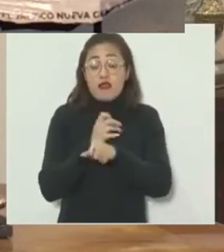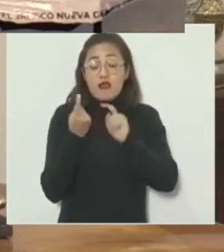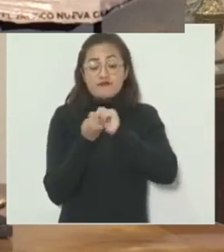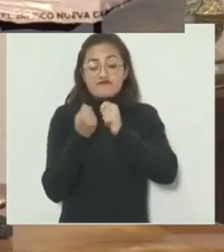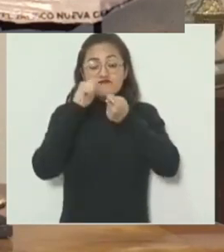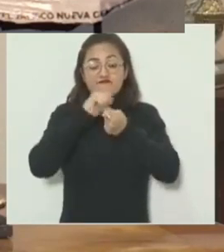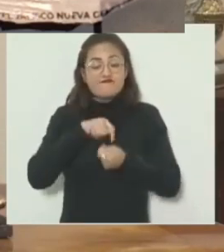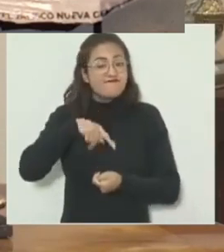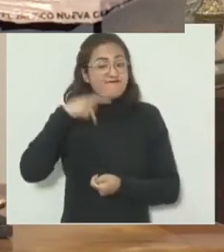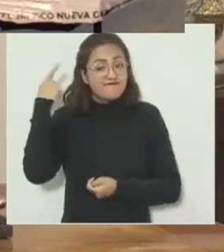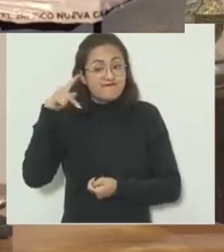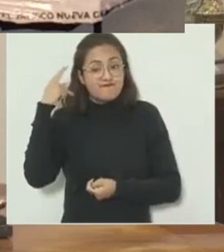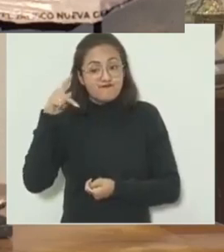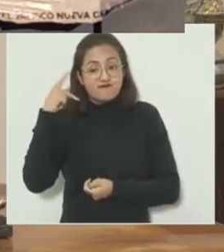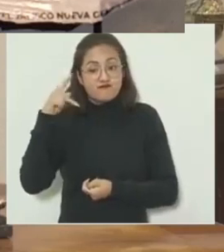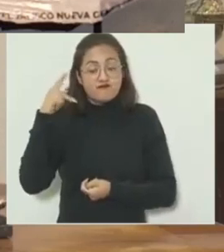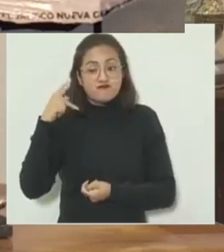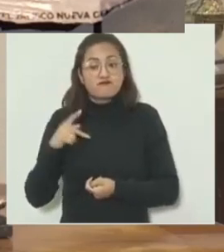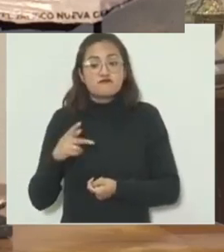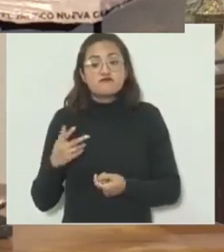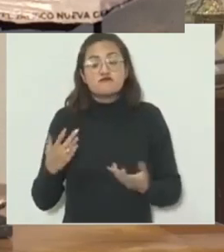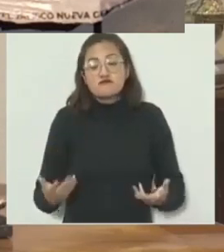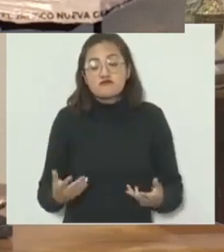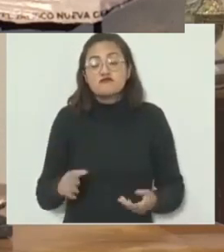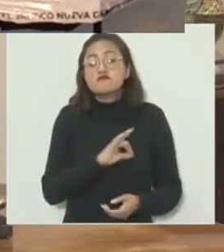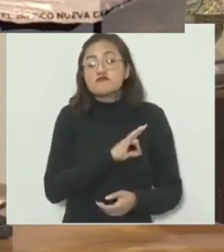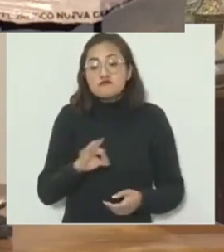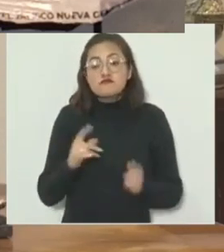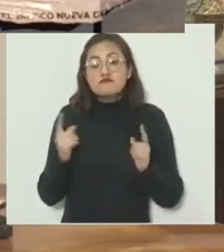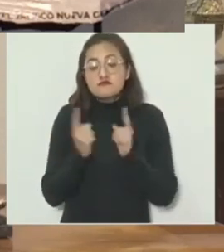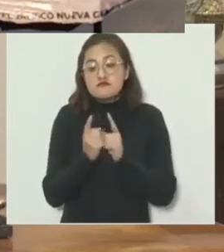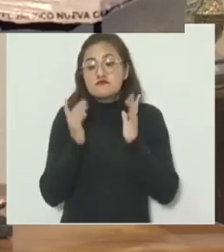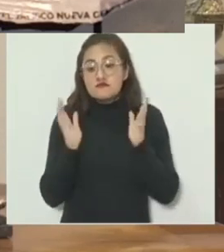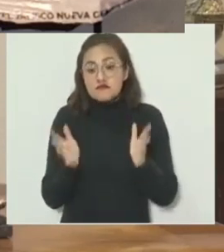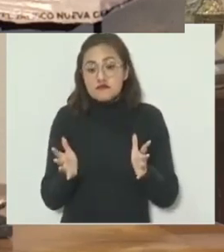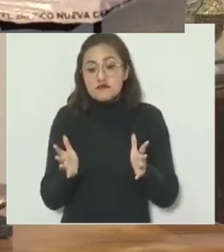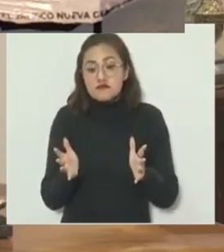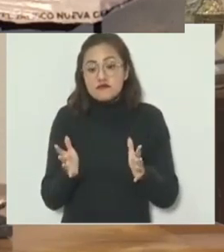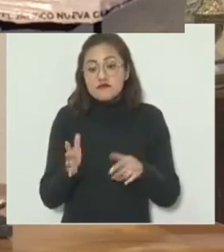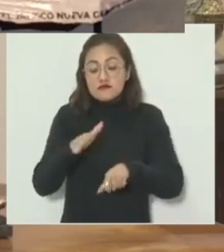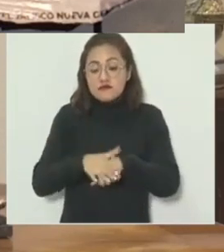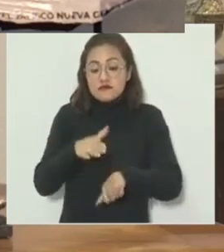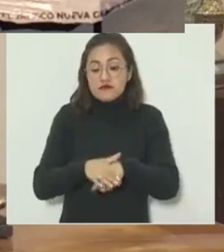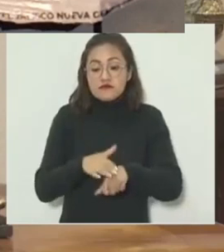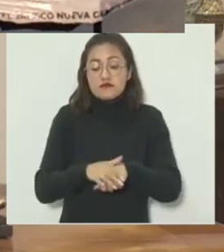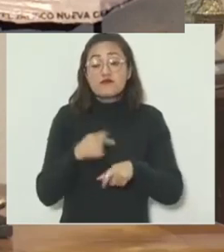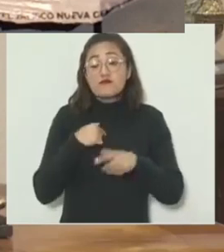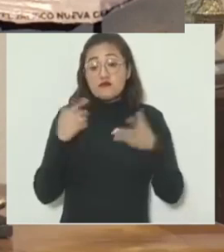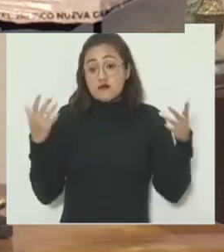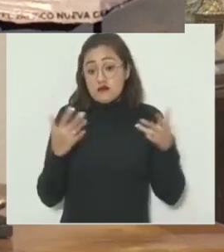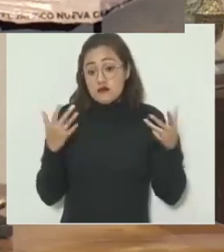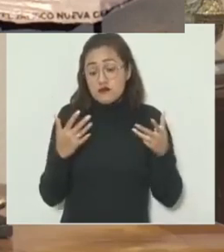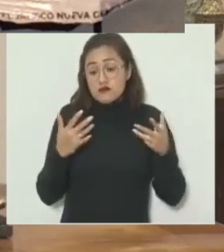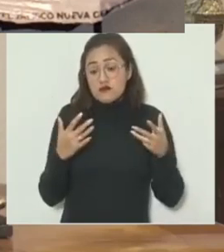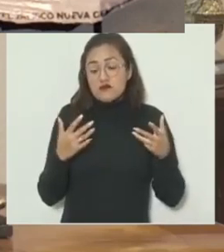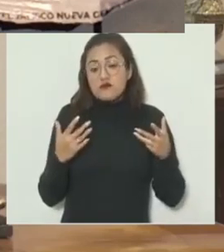el líder del cártel de Jalisco Nueva Generación. Dentro del mensaje que decía cada una de las narcomantas, destacaban que Puebla